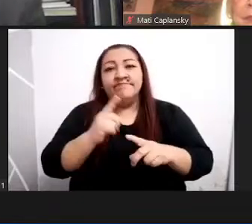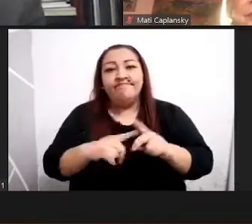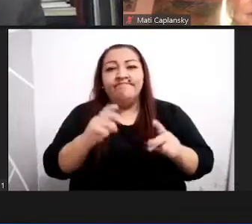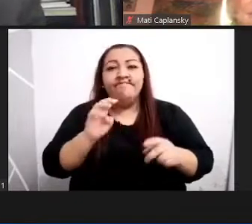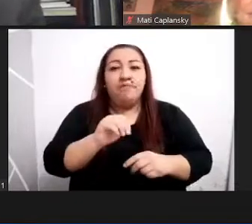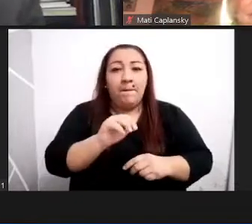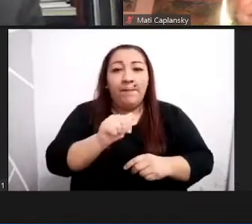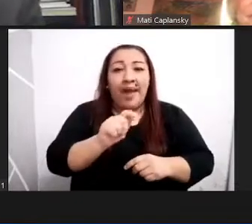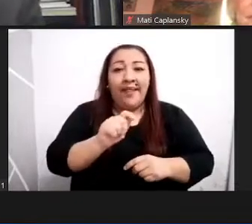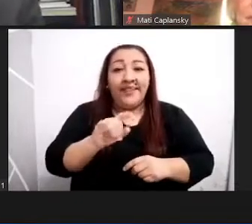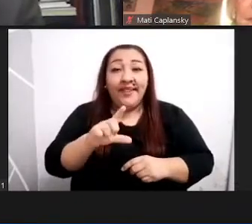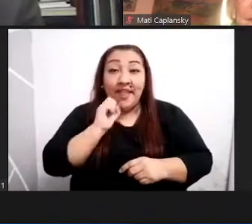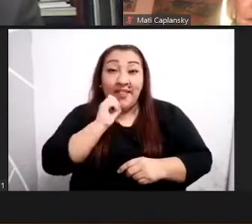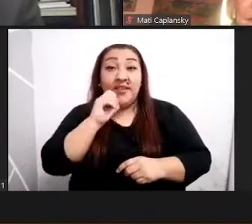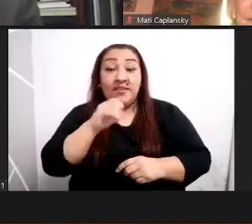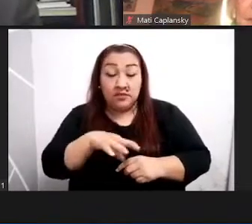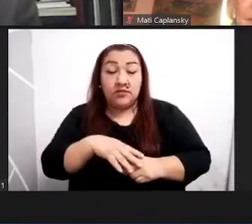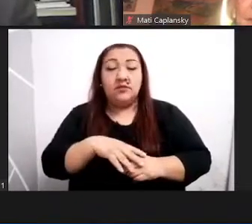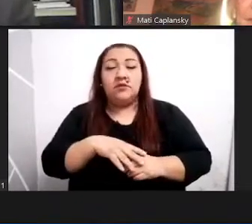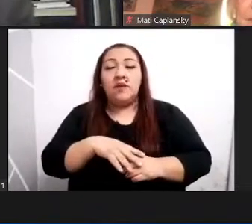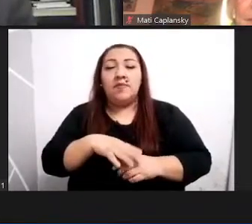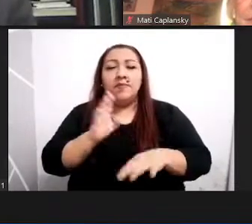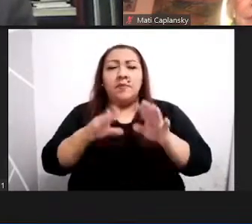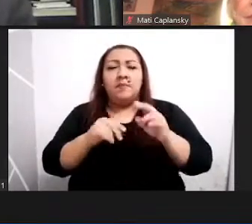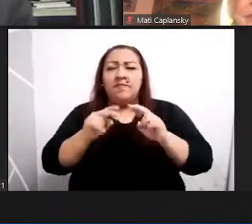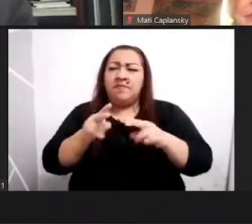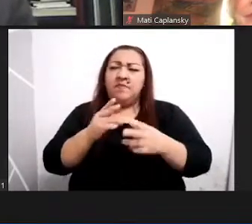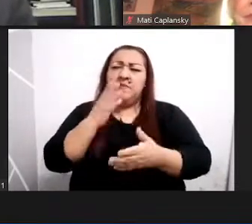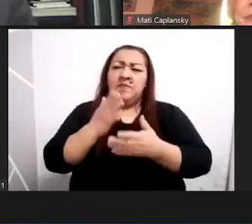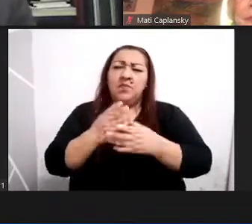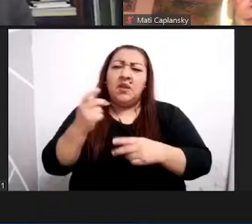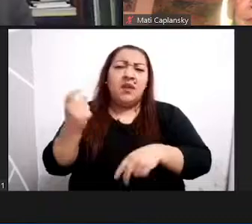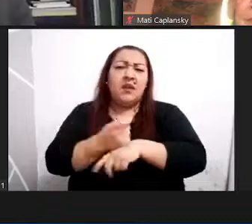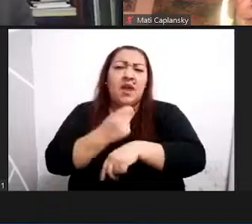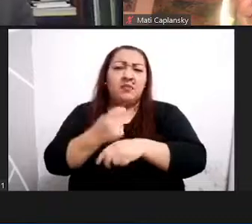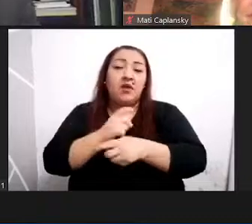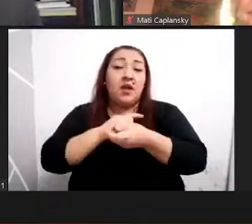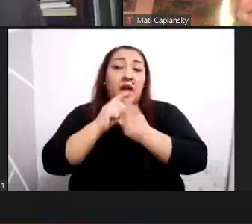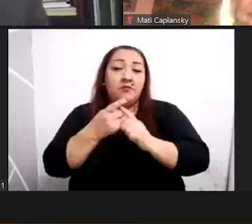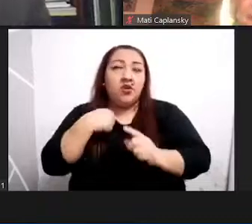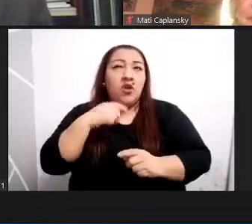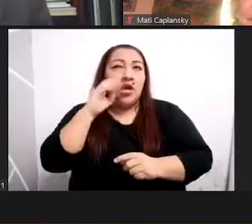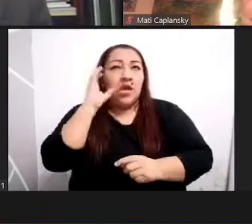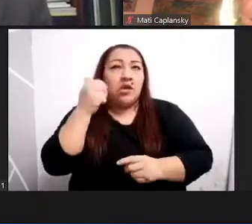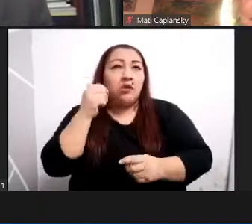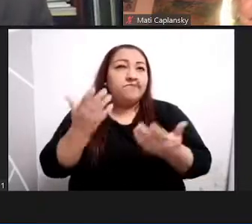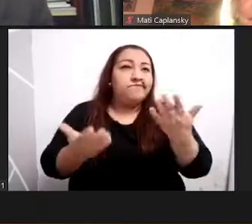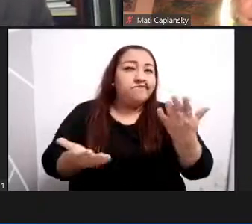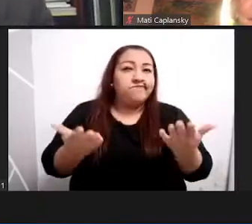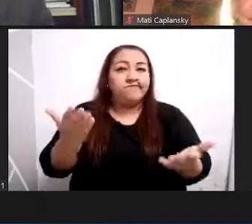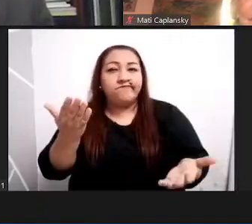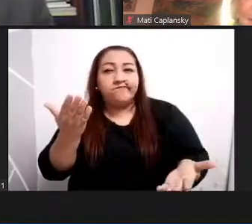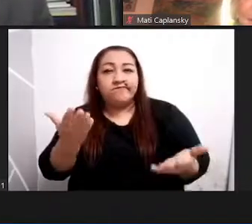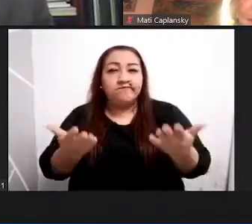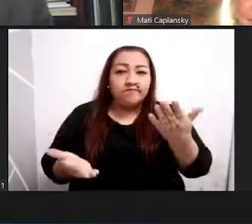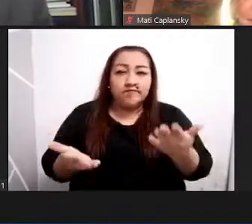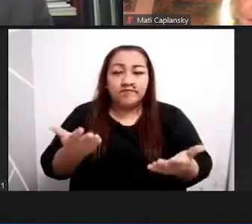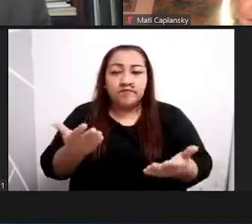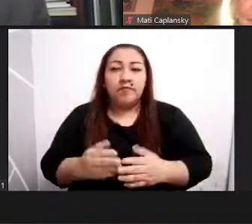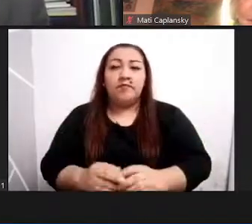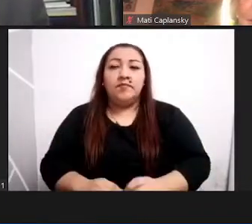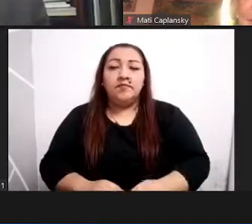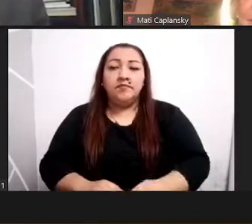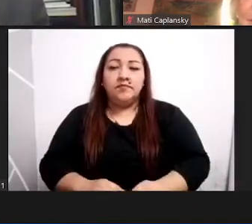las traumas y las crisis pueden acelerar los cambios, ¿no? Y yo creo que estamos en esta encrucijada, ¿no? Hay casos en los cuales el cambio ha